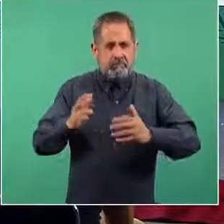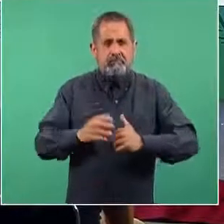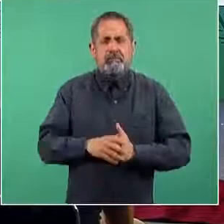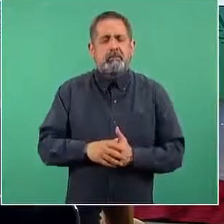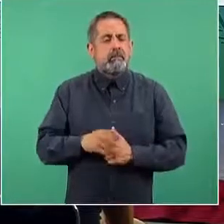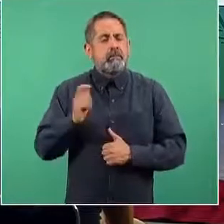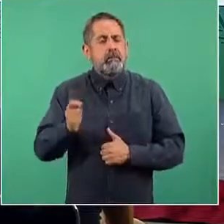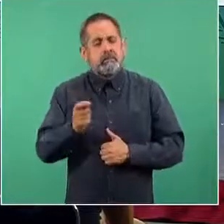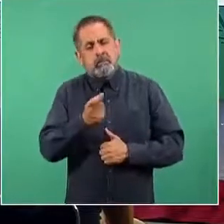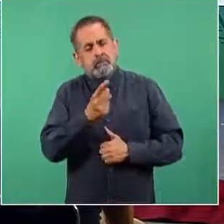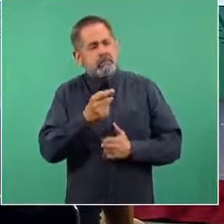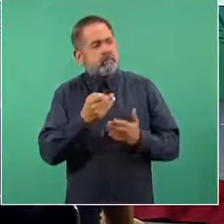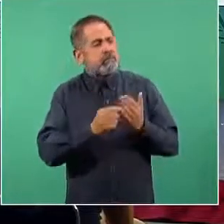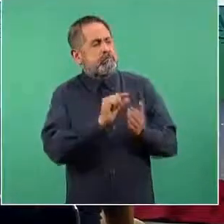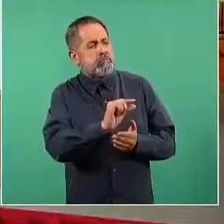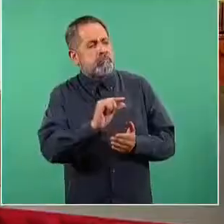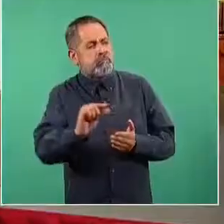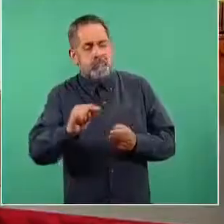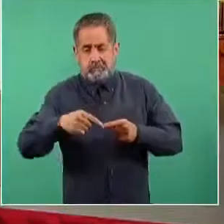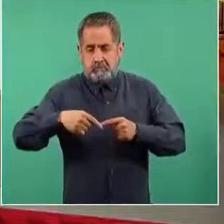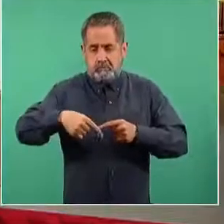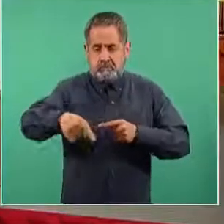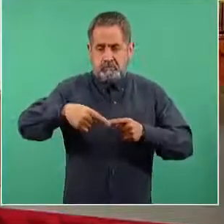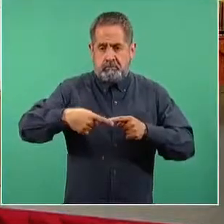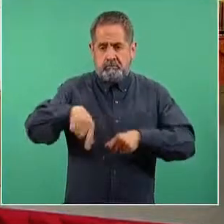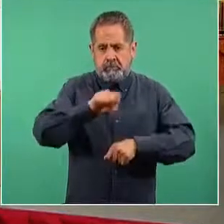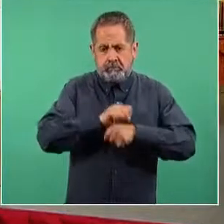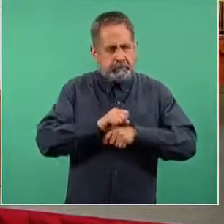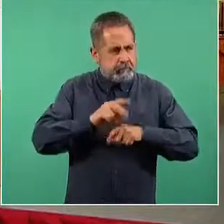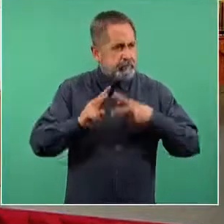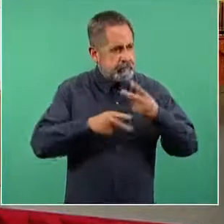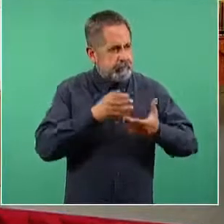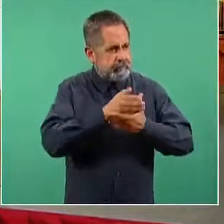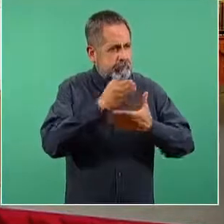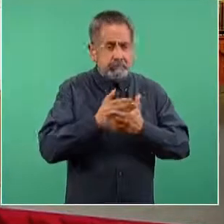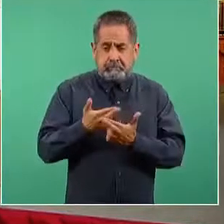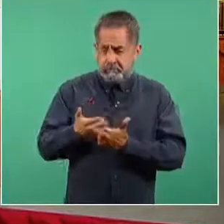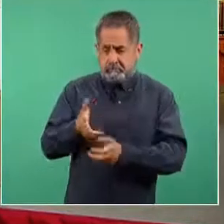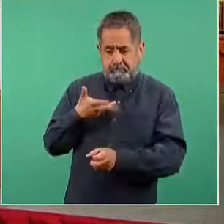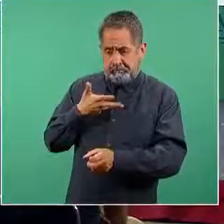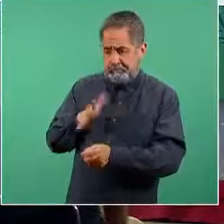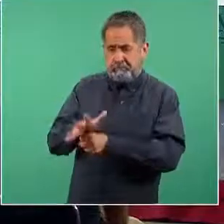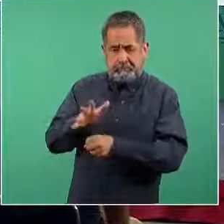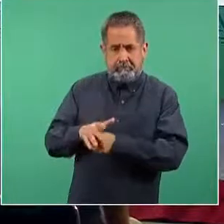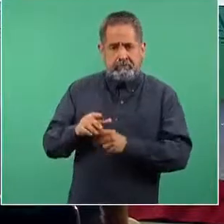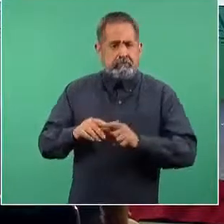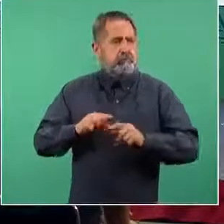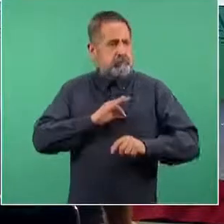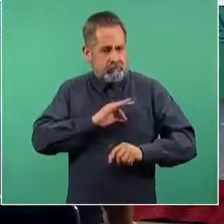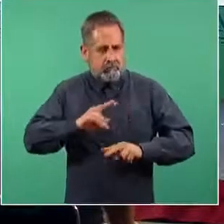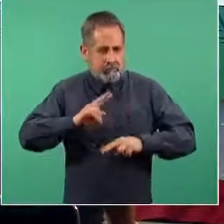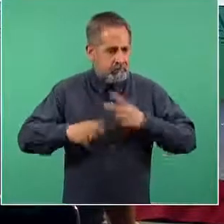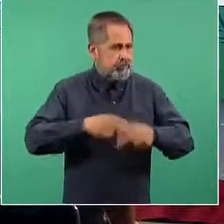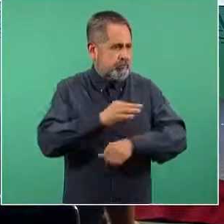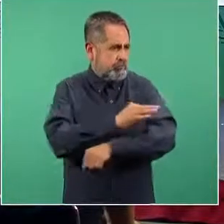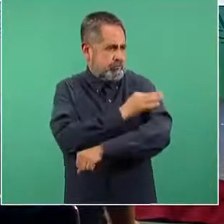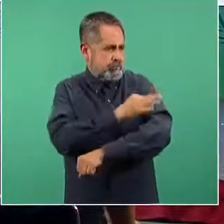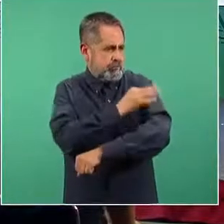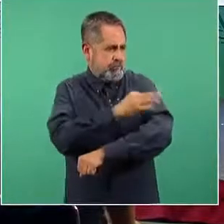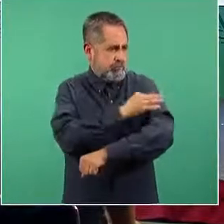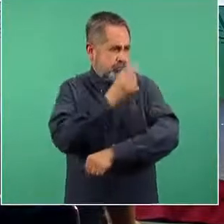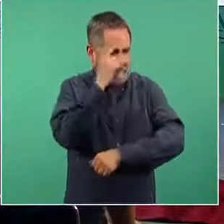faltan son menos, y en siguientes semanas se tienen ya las vacunas en el país para poder llevar a cabo